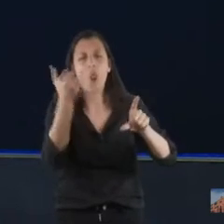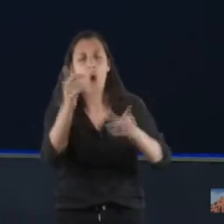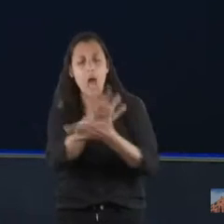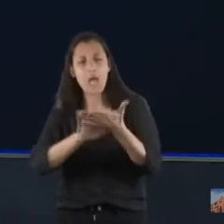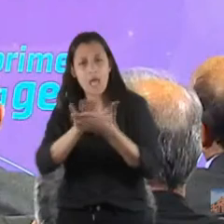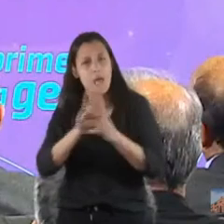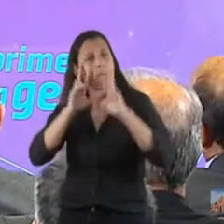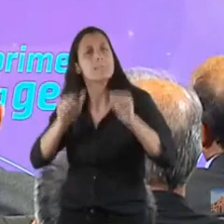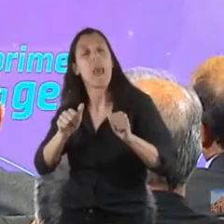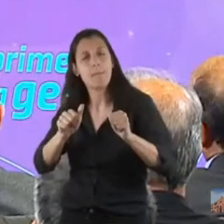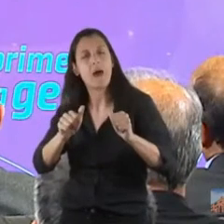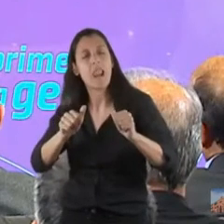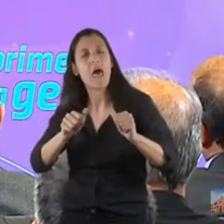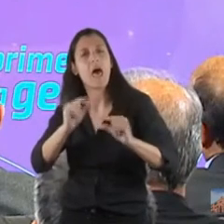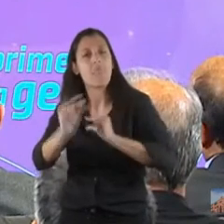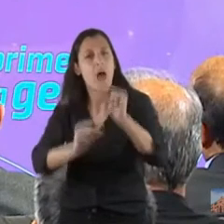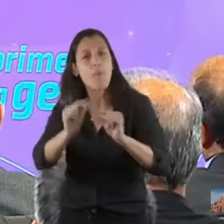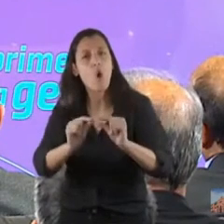la brecha